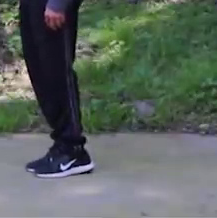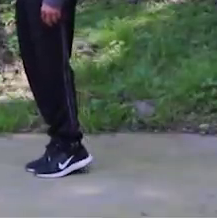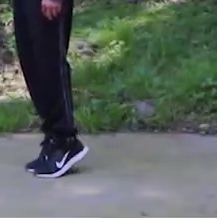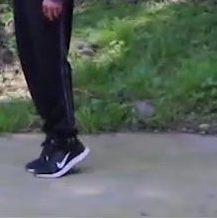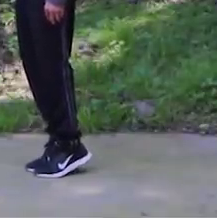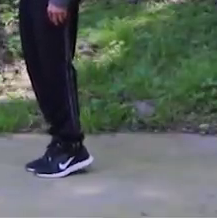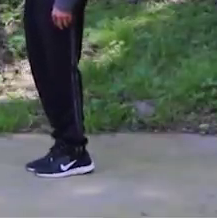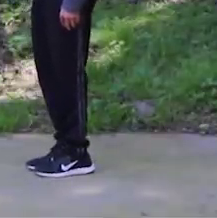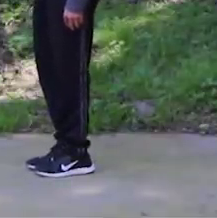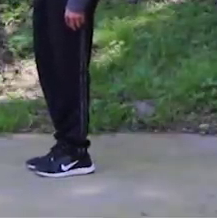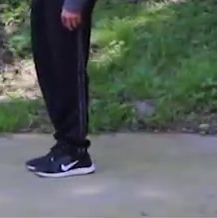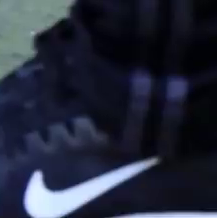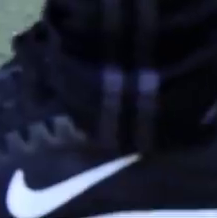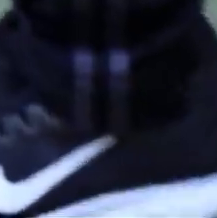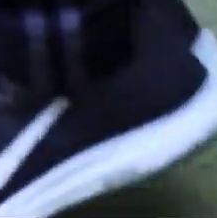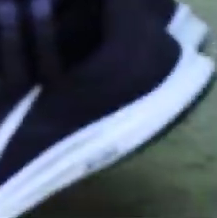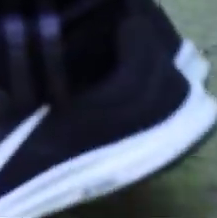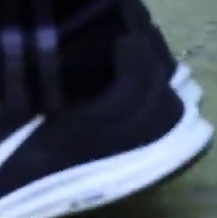Muy bien.